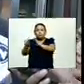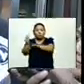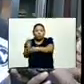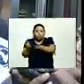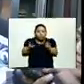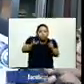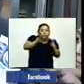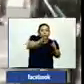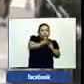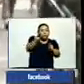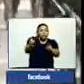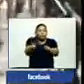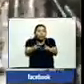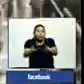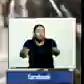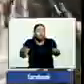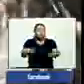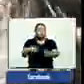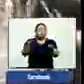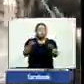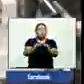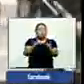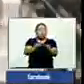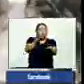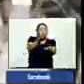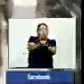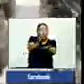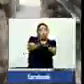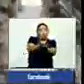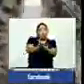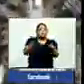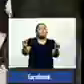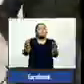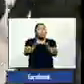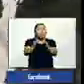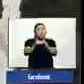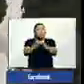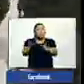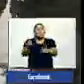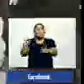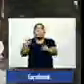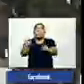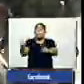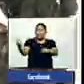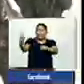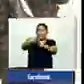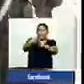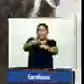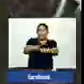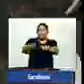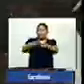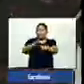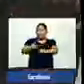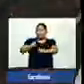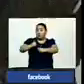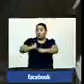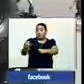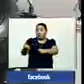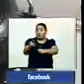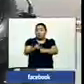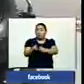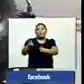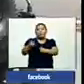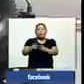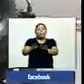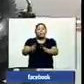también el tema de la desaparición. Dentro de las apuestas también se encuentra aumentar los efectivos militares y elementos policiales para